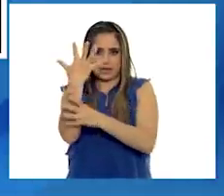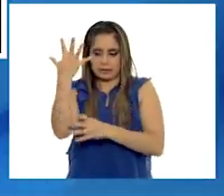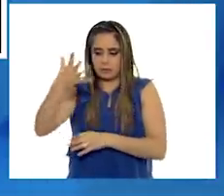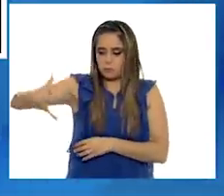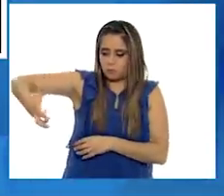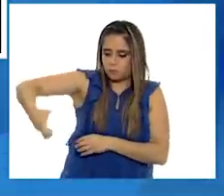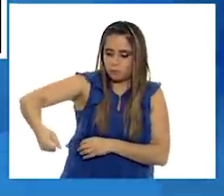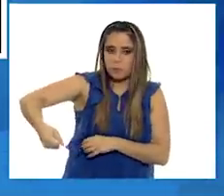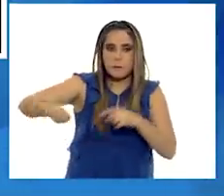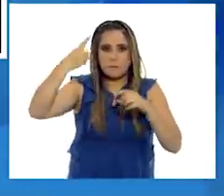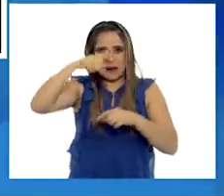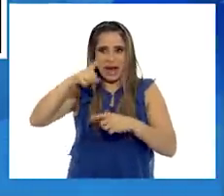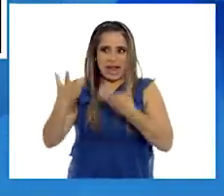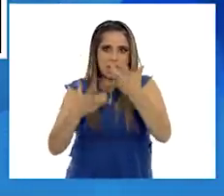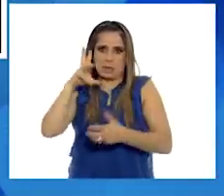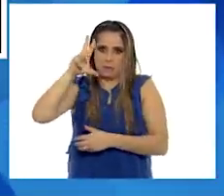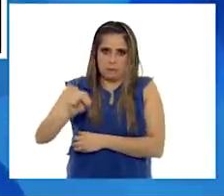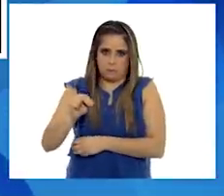calientes.